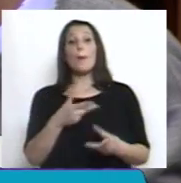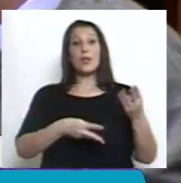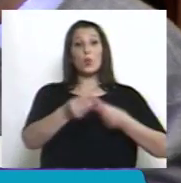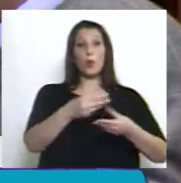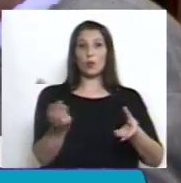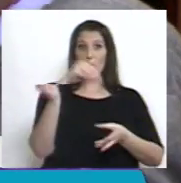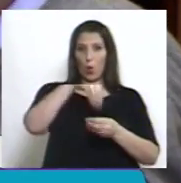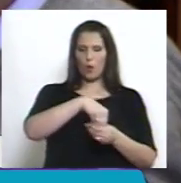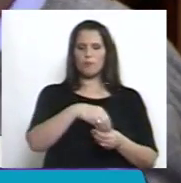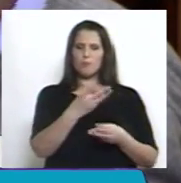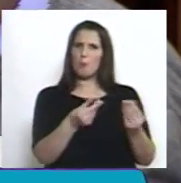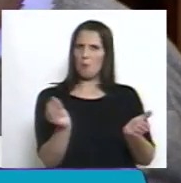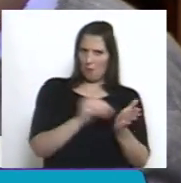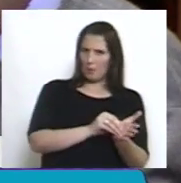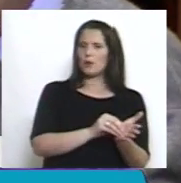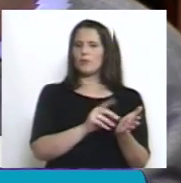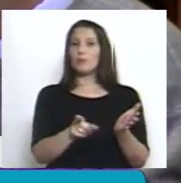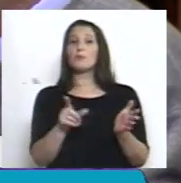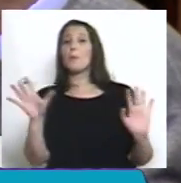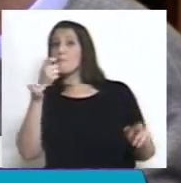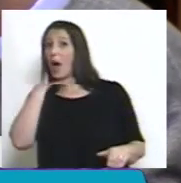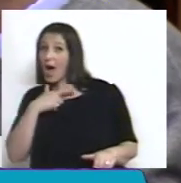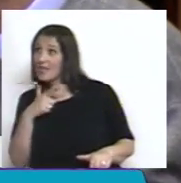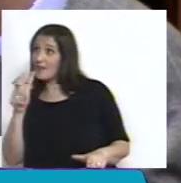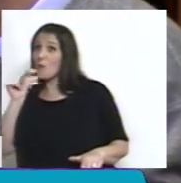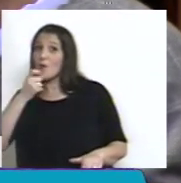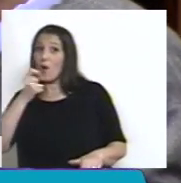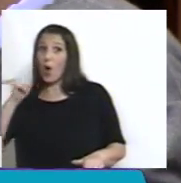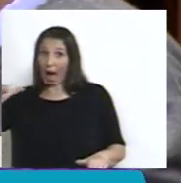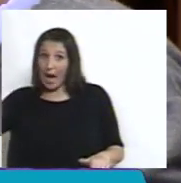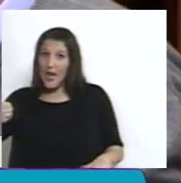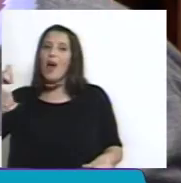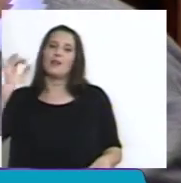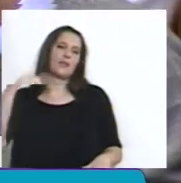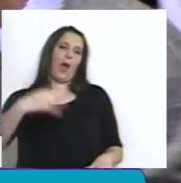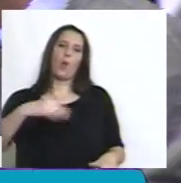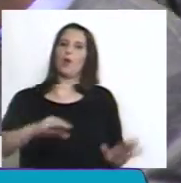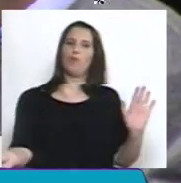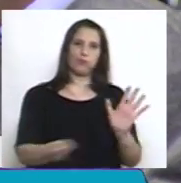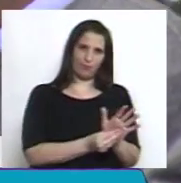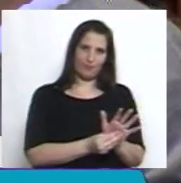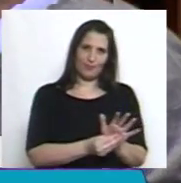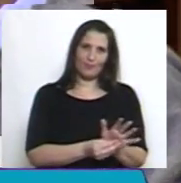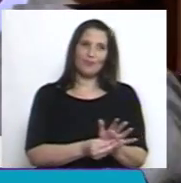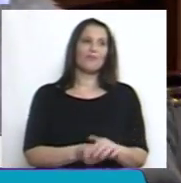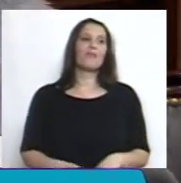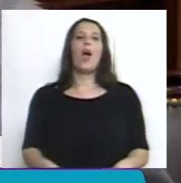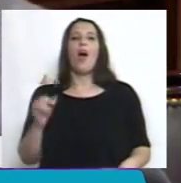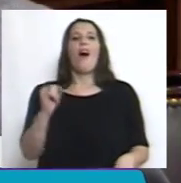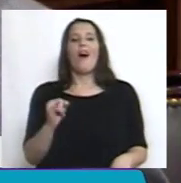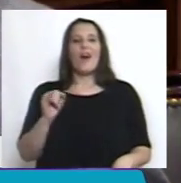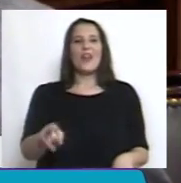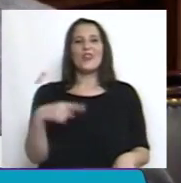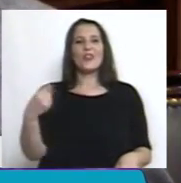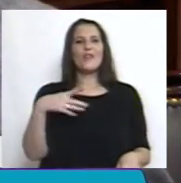presupuesto y que así obviamente lo haremos si Mauricio Macri gana las presidenciales, pero se los comento. Nosotros tenemos una